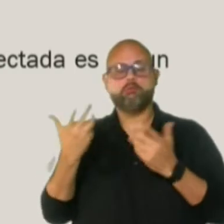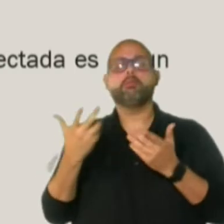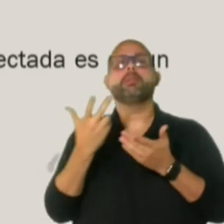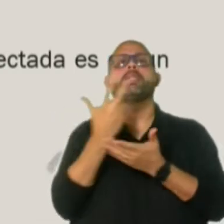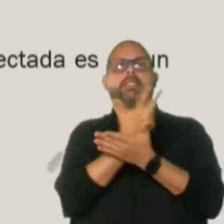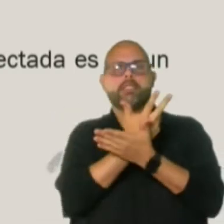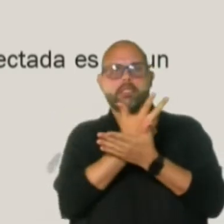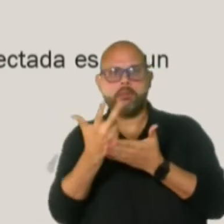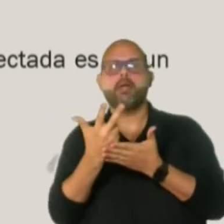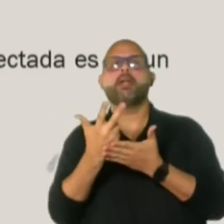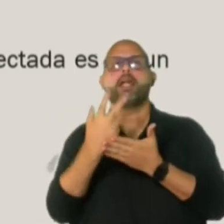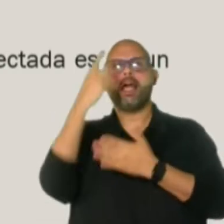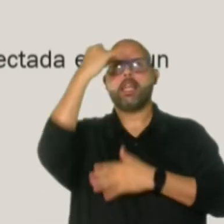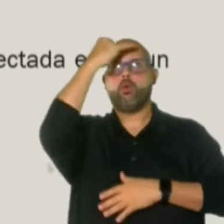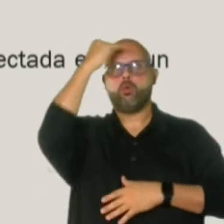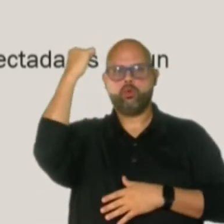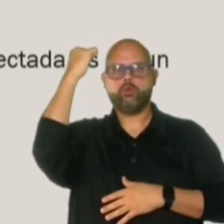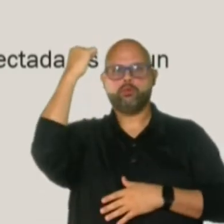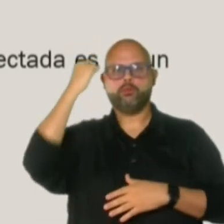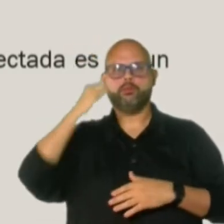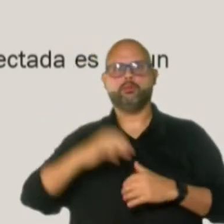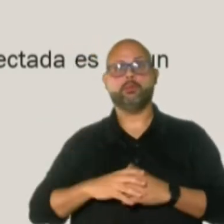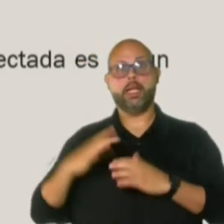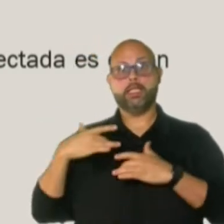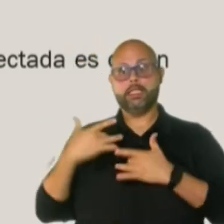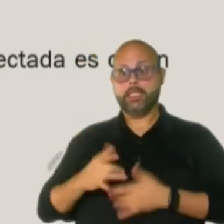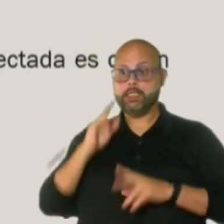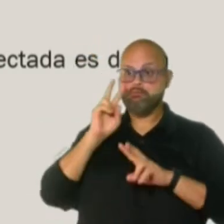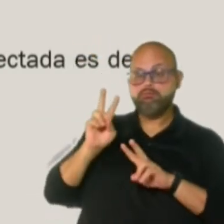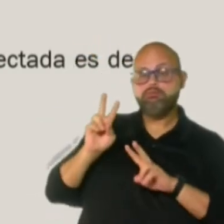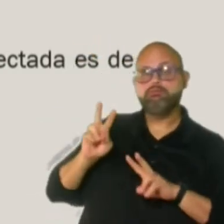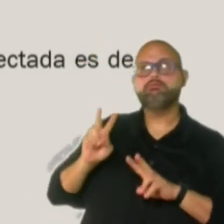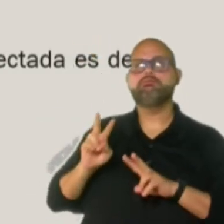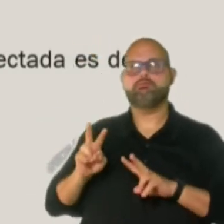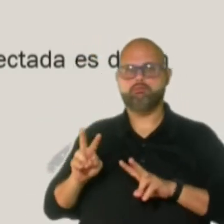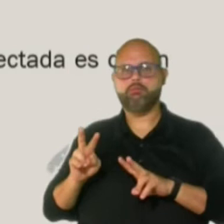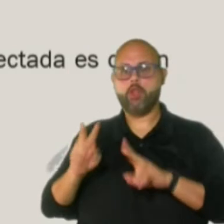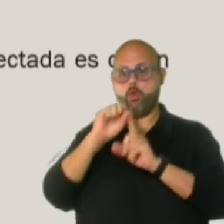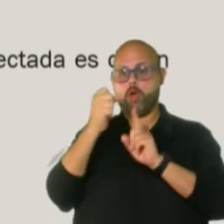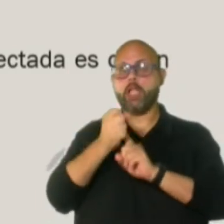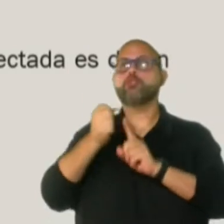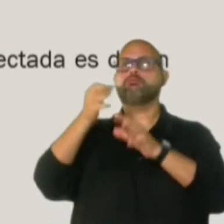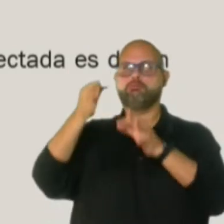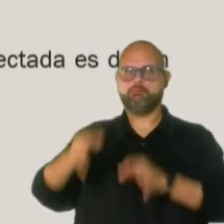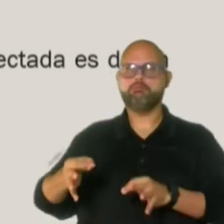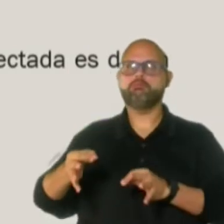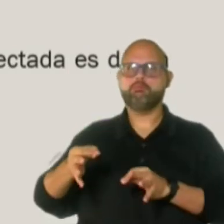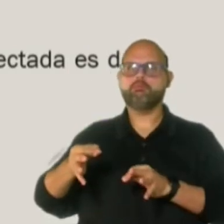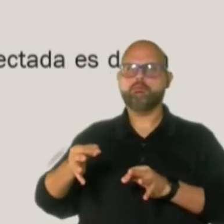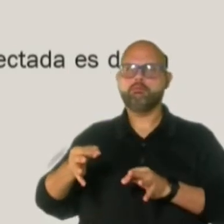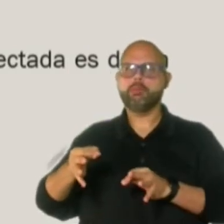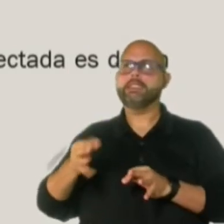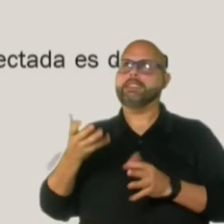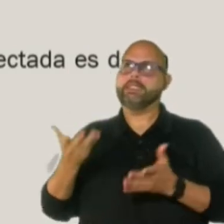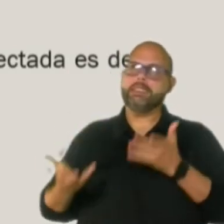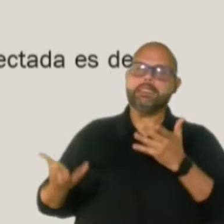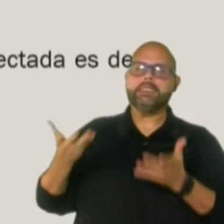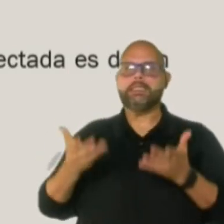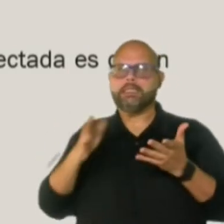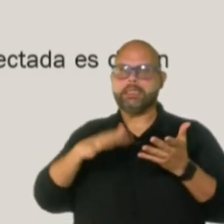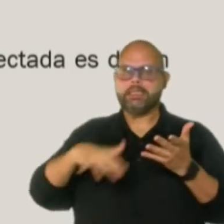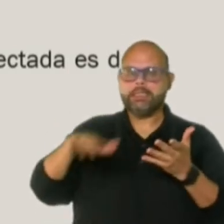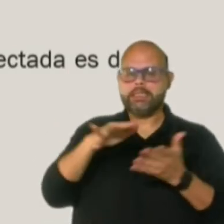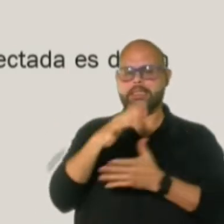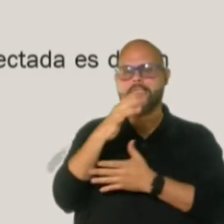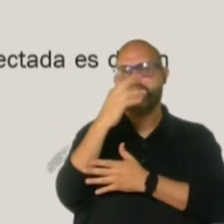observada de casos confirmados mediante prueba molecular, se estima que para el 13 de agosto se